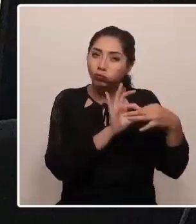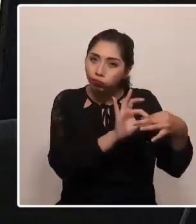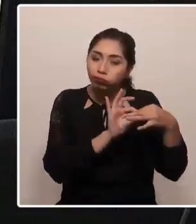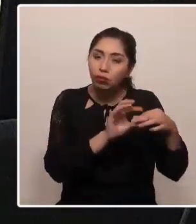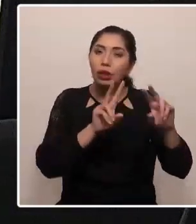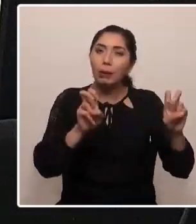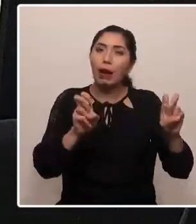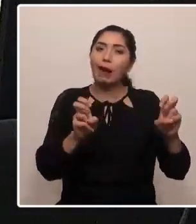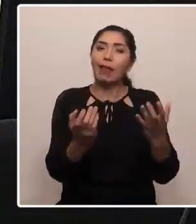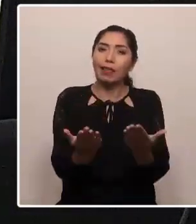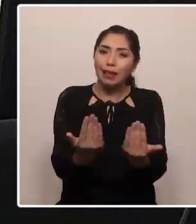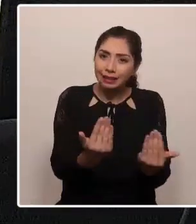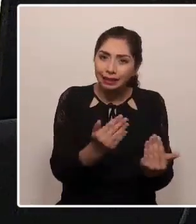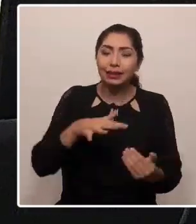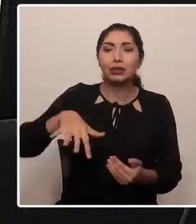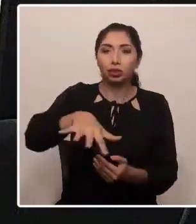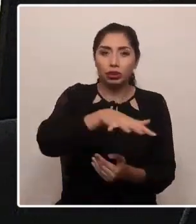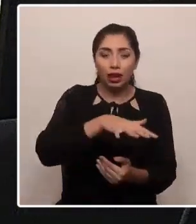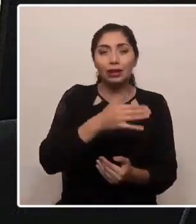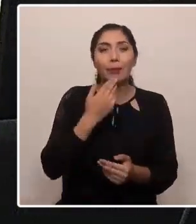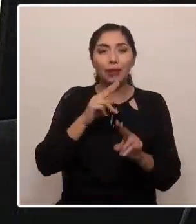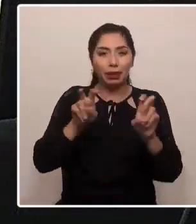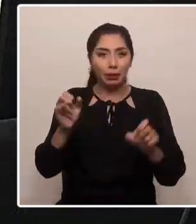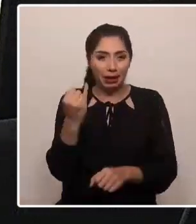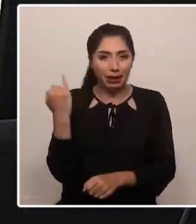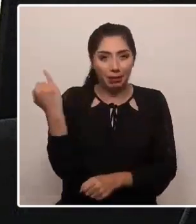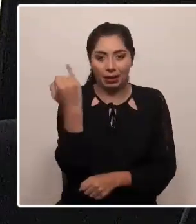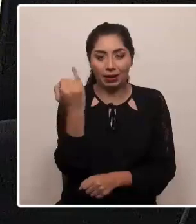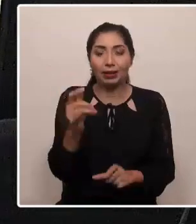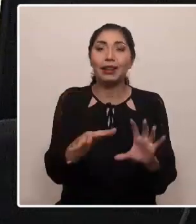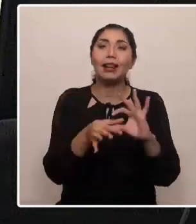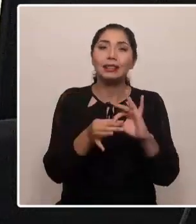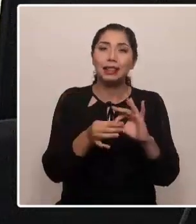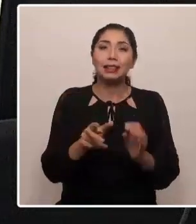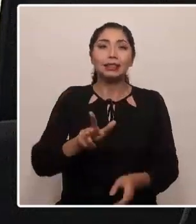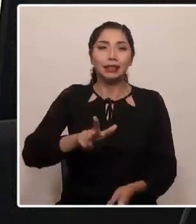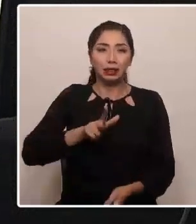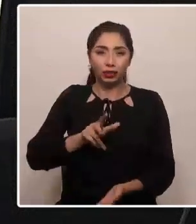sociales y temas también de los independientes. Gracias, señor secretario.